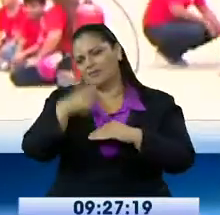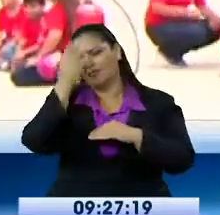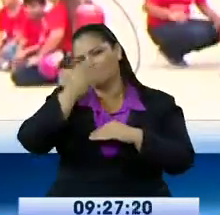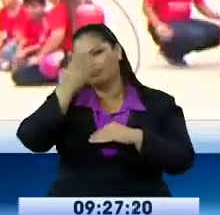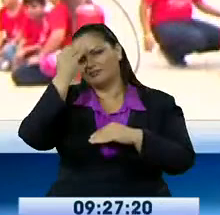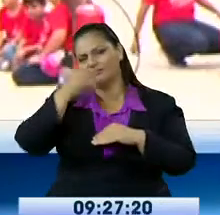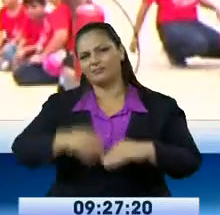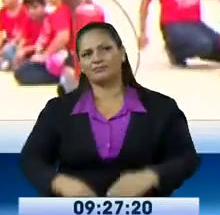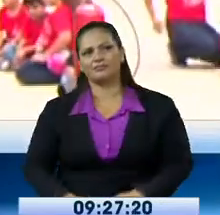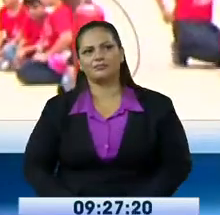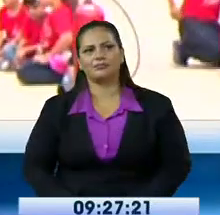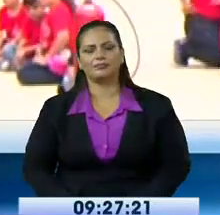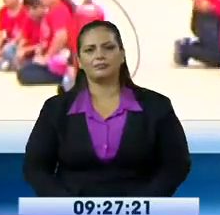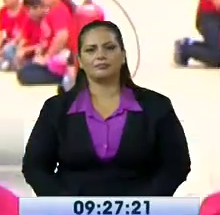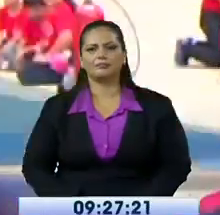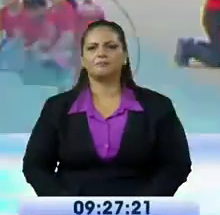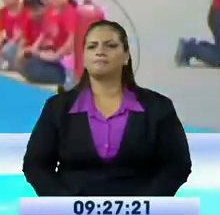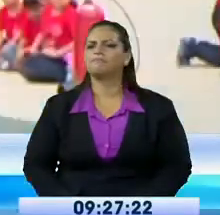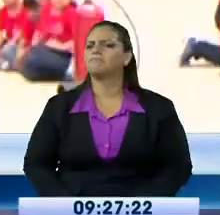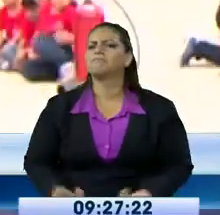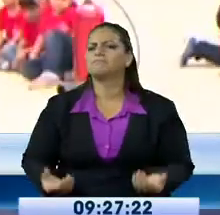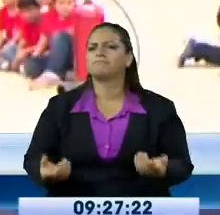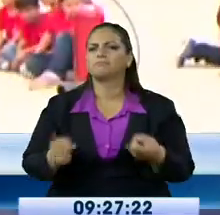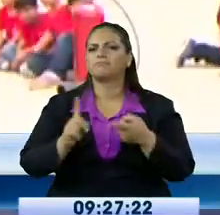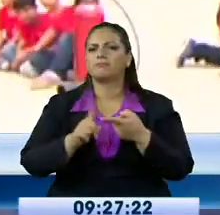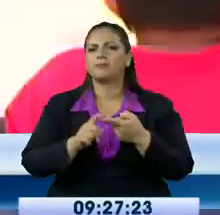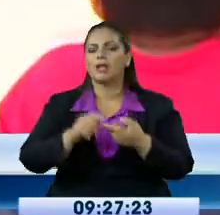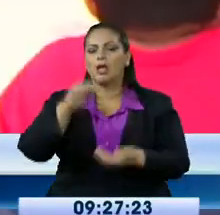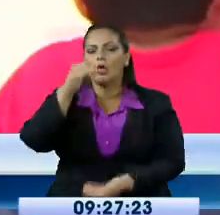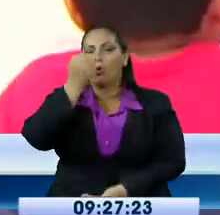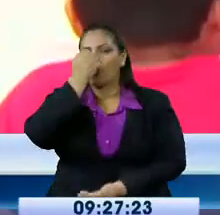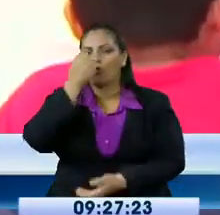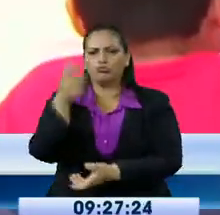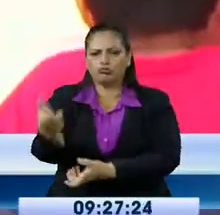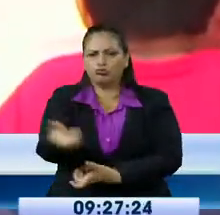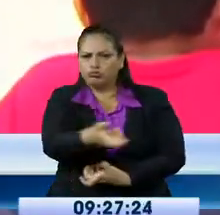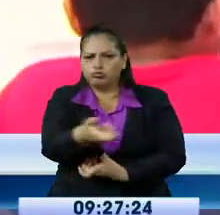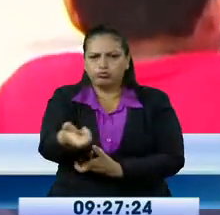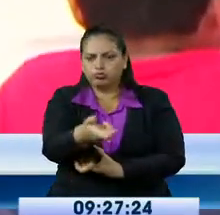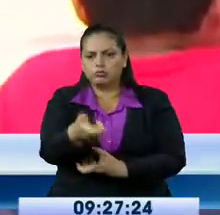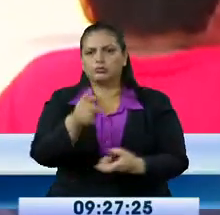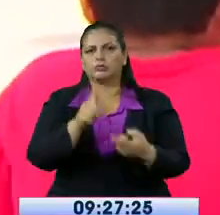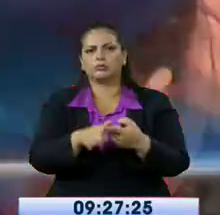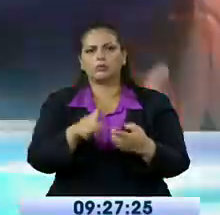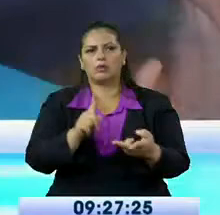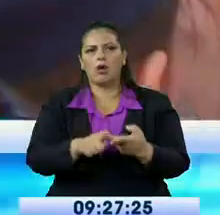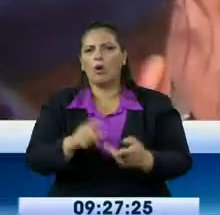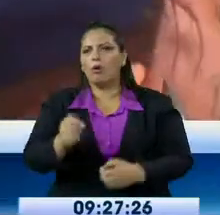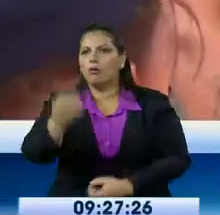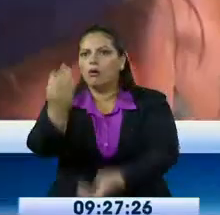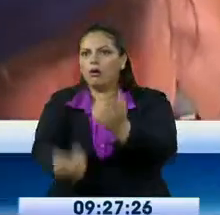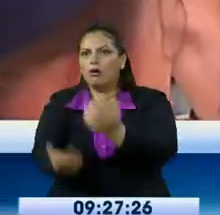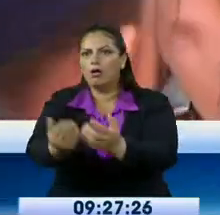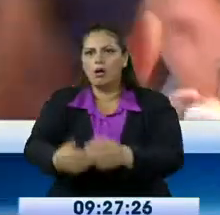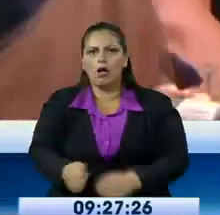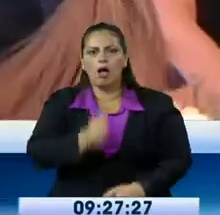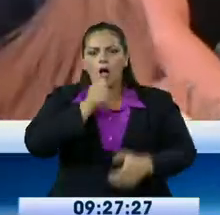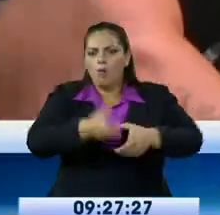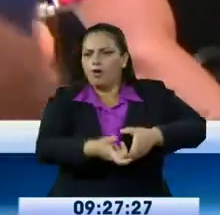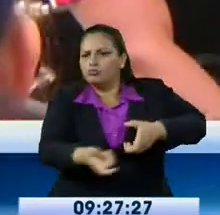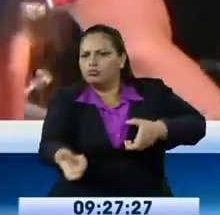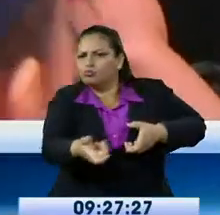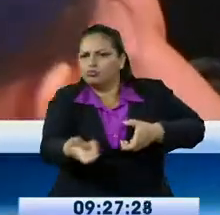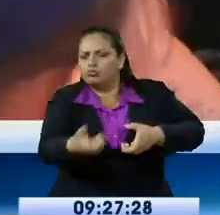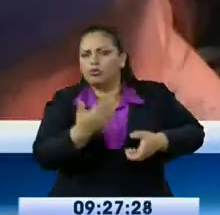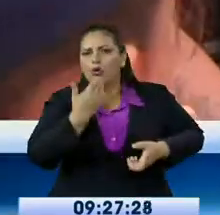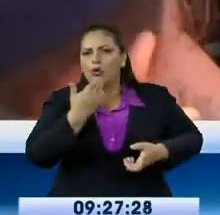el curso aprenden a usar extintores, el uso de mangueras en caso de incendios, el uso de equipo